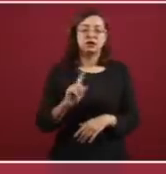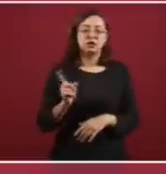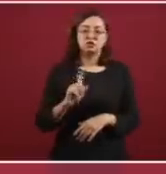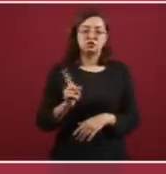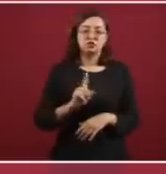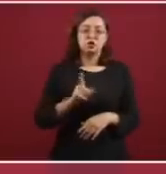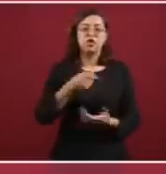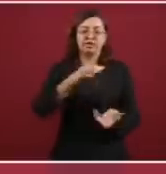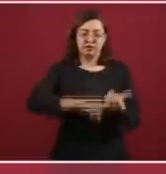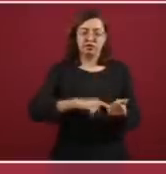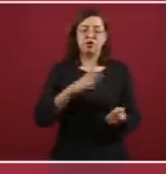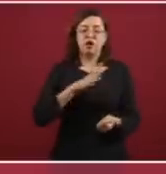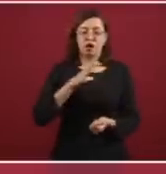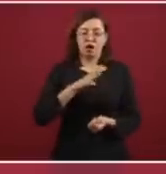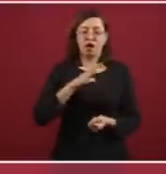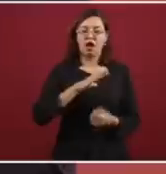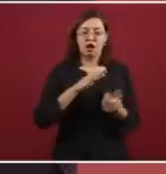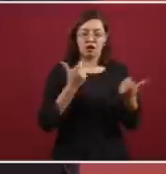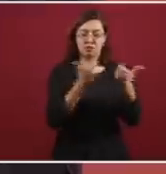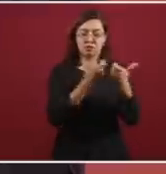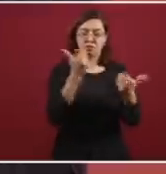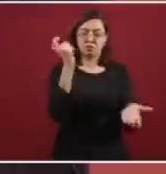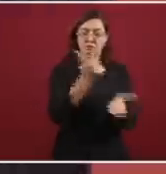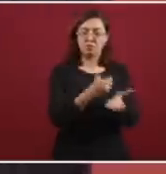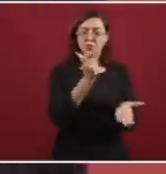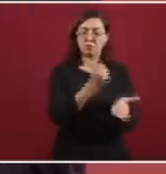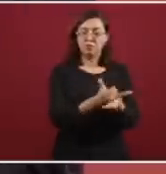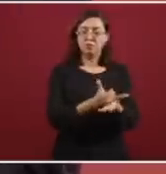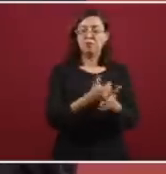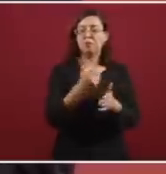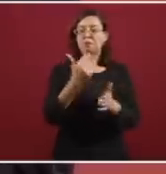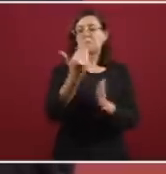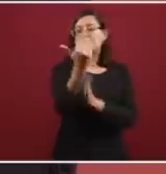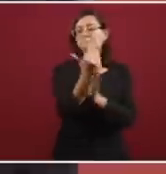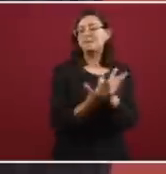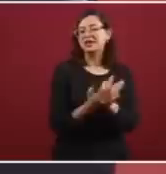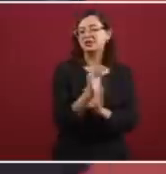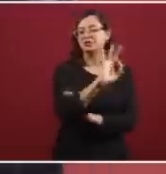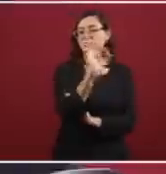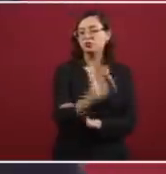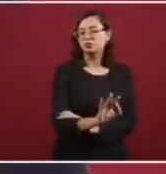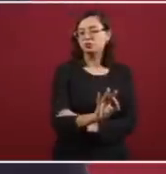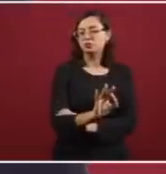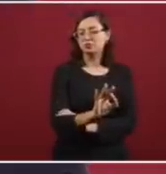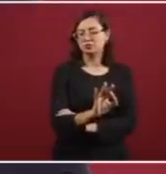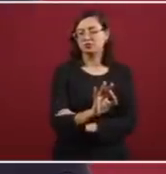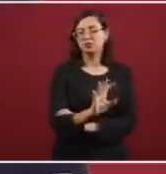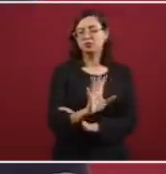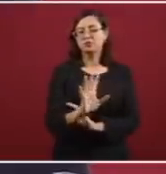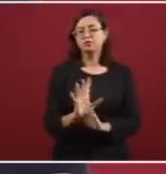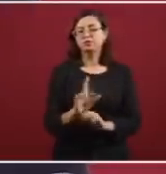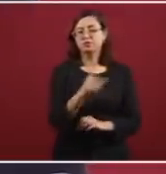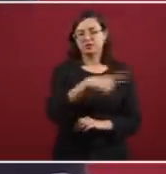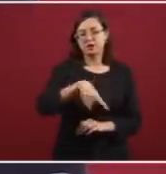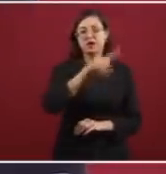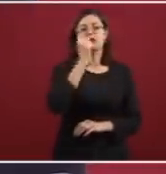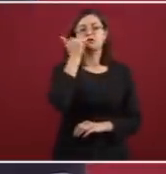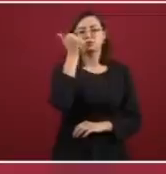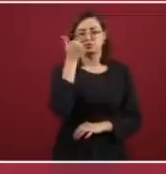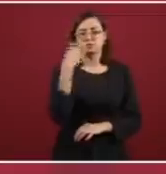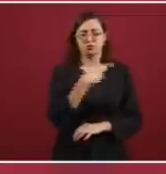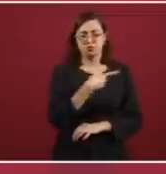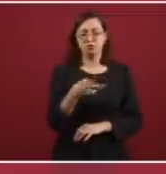escuelas públicas, sino de cooperación, pero son alumnos también de escasos